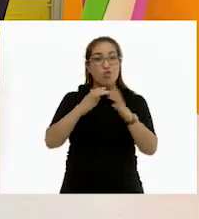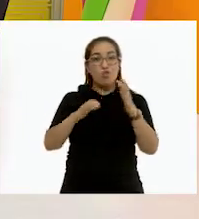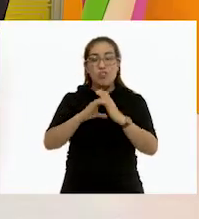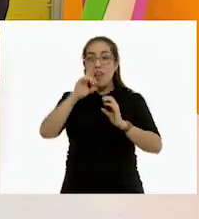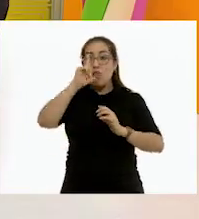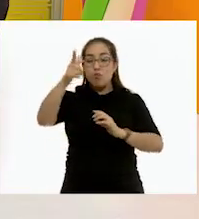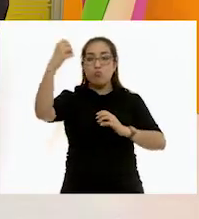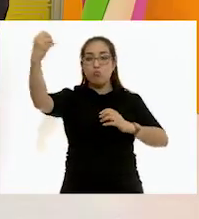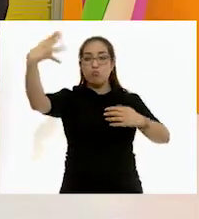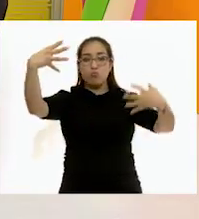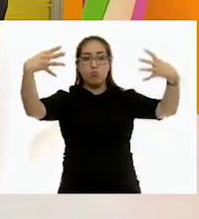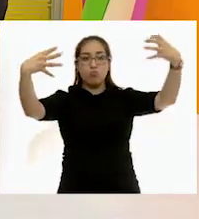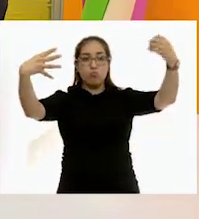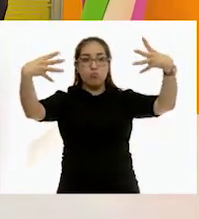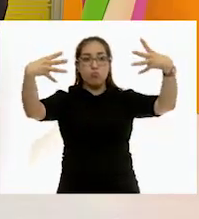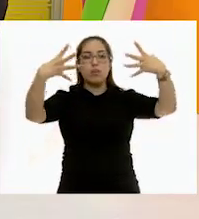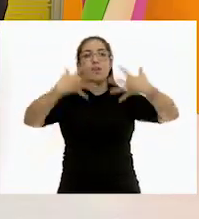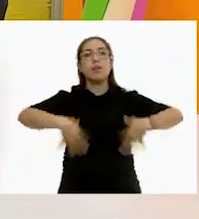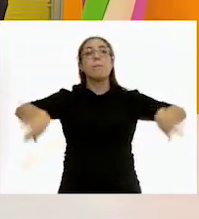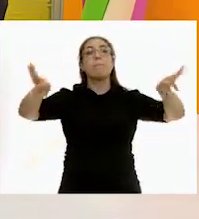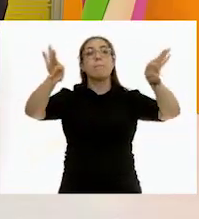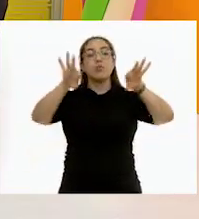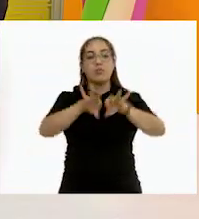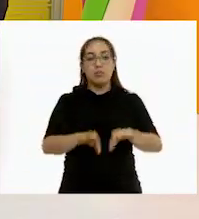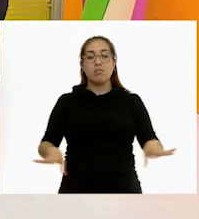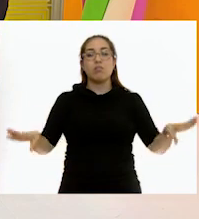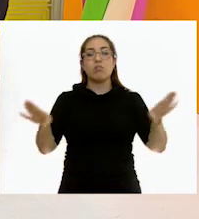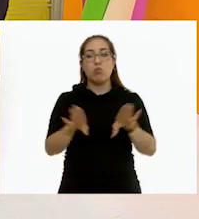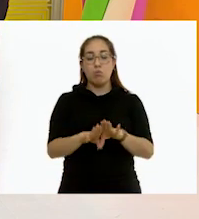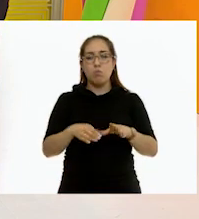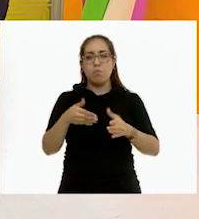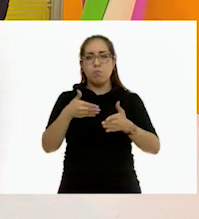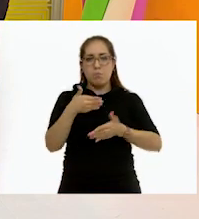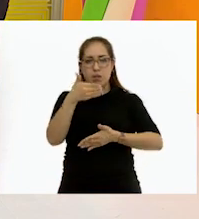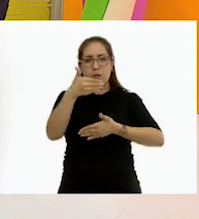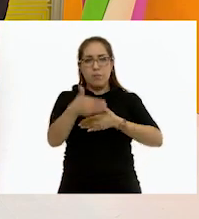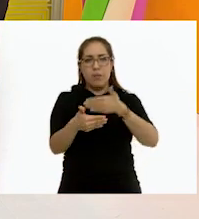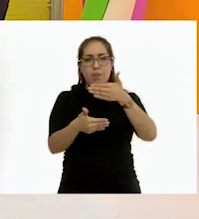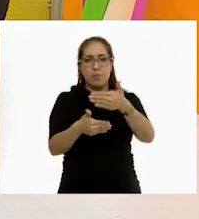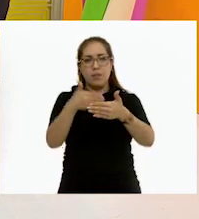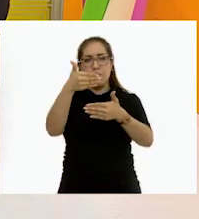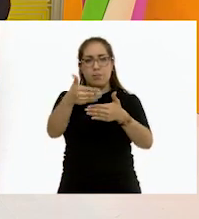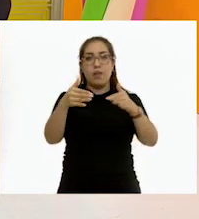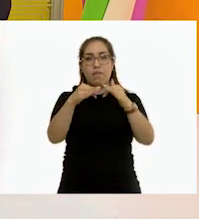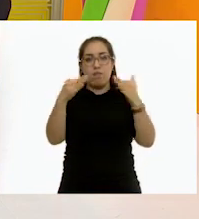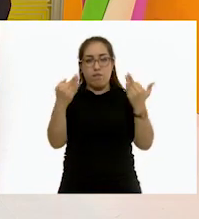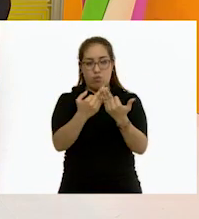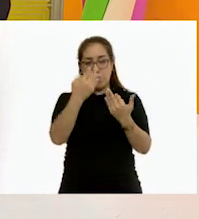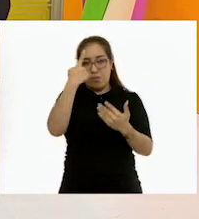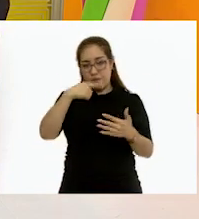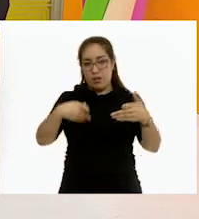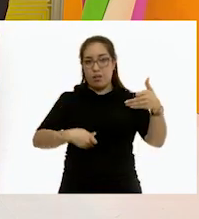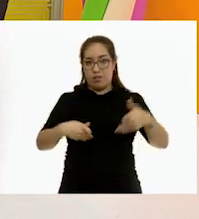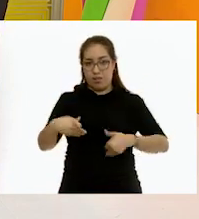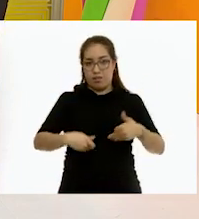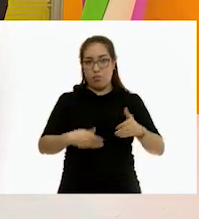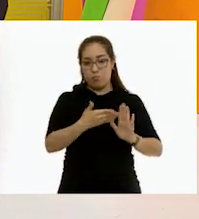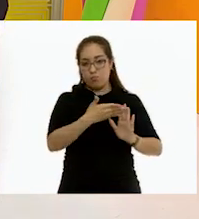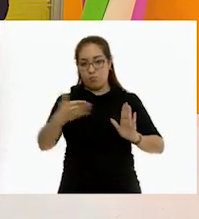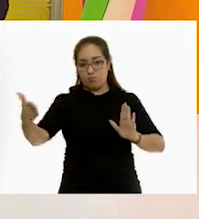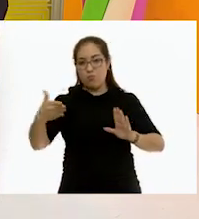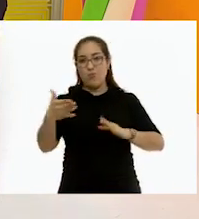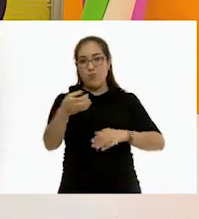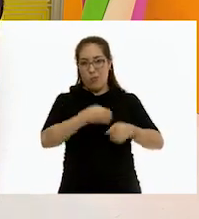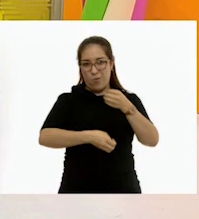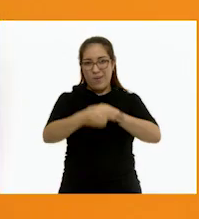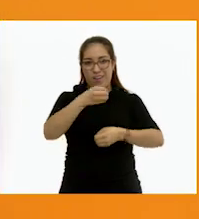van a determinar el proceso que va tomando y que va tomando la forma de una obra de teatro. ¿Cómo ves, Ale?